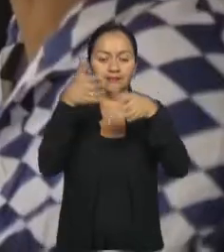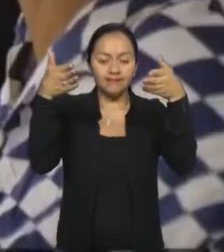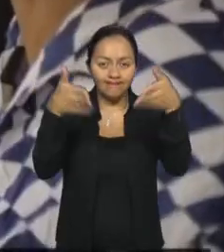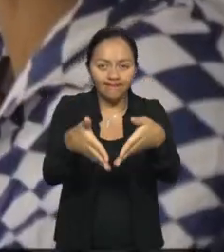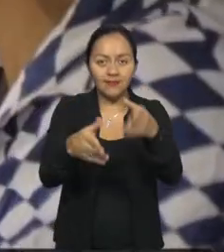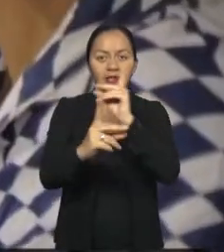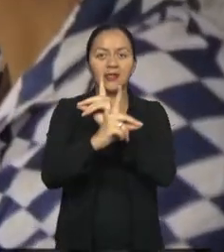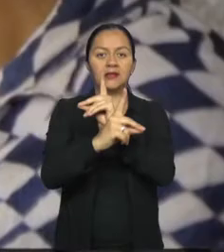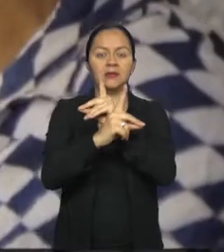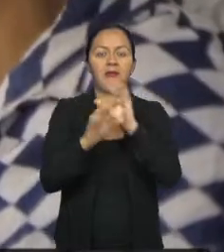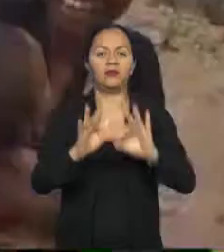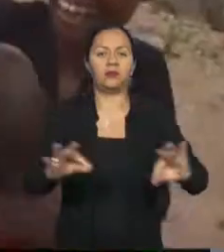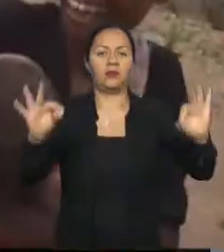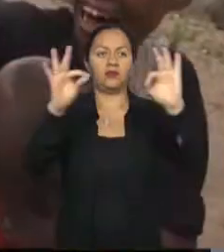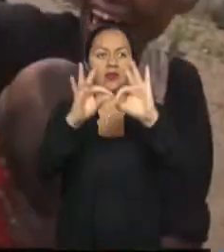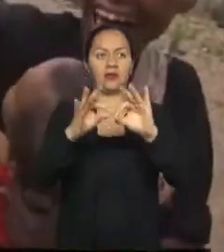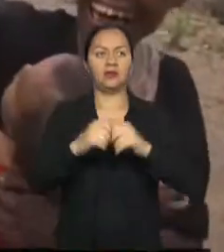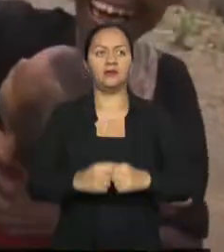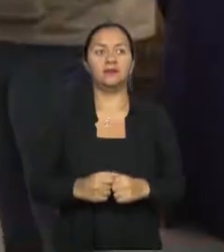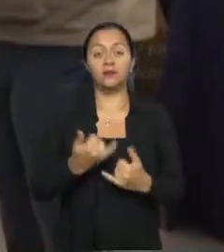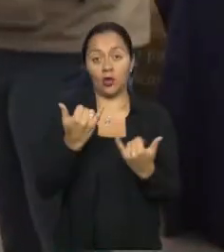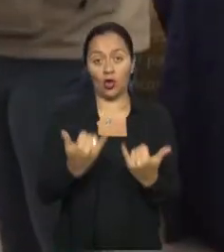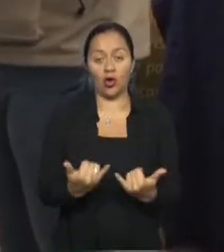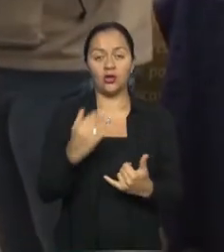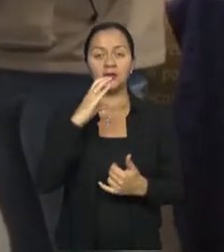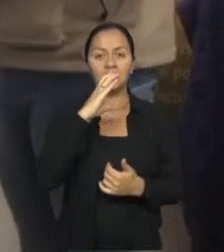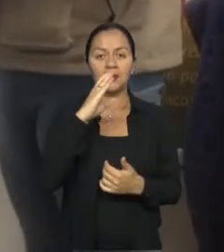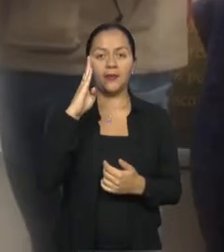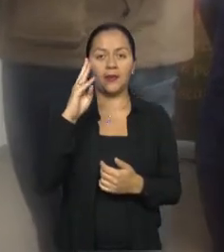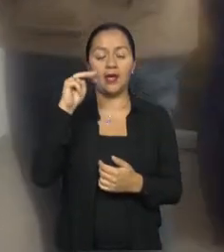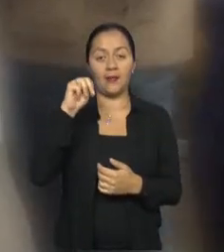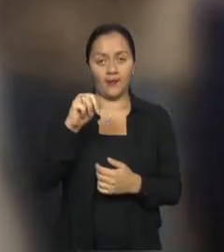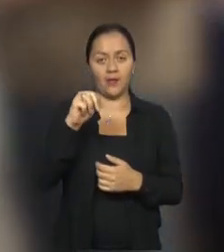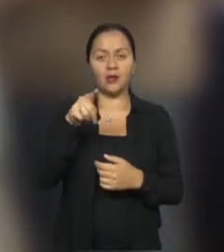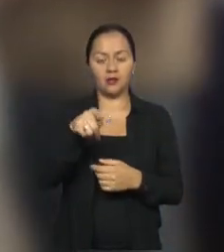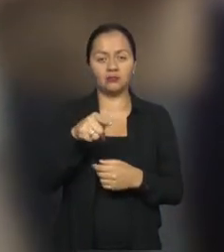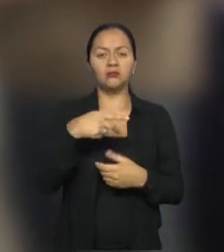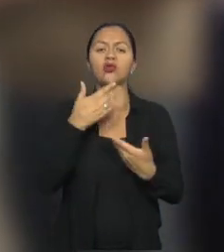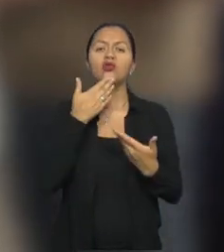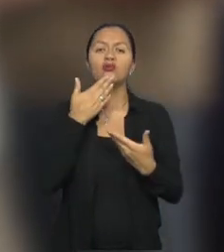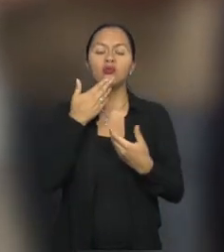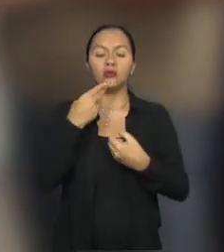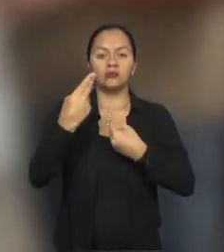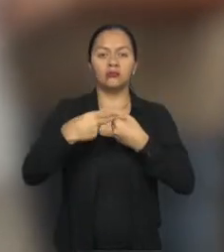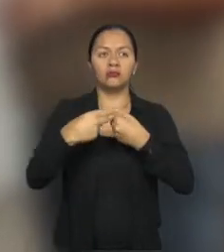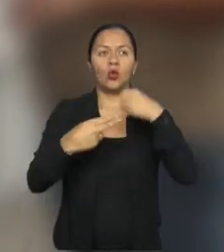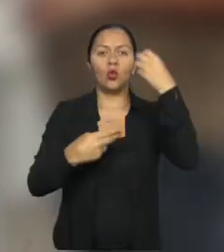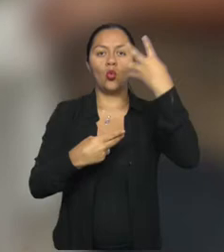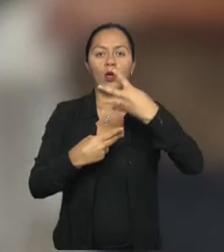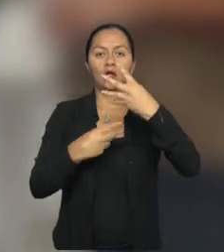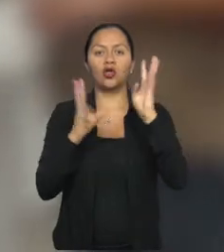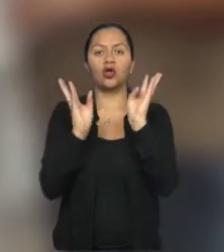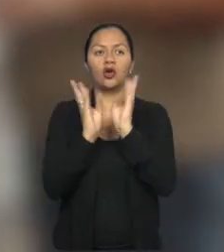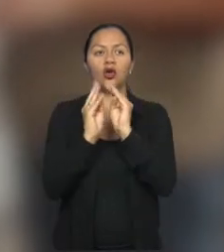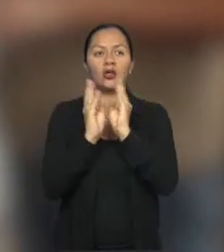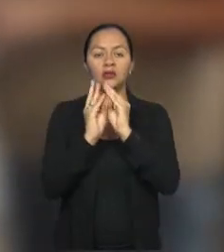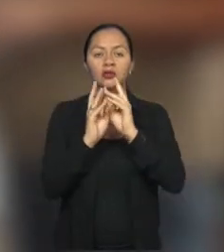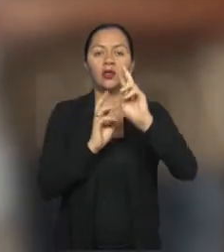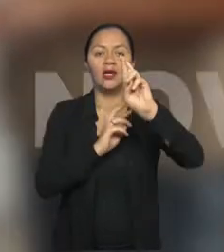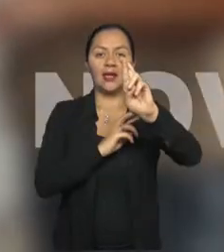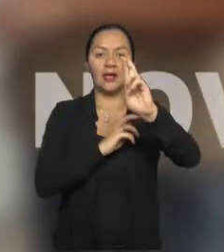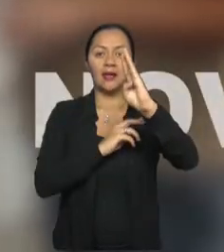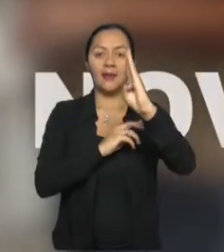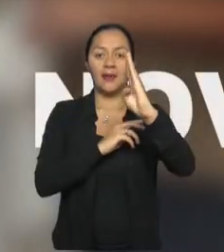discapacidad. Al momento, CBM participa en la organización del 4º Congreso Continental de Rehabilitación Basada en la